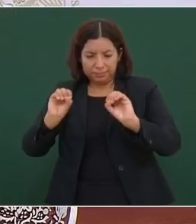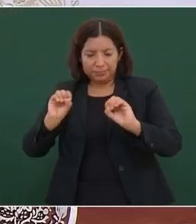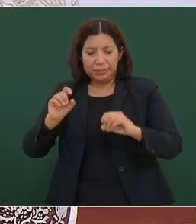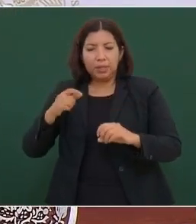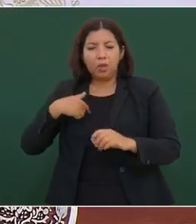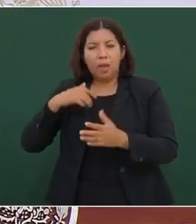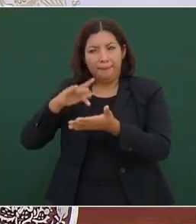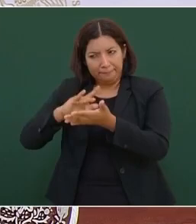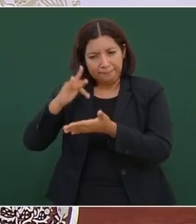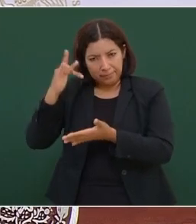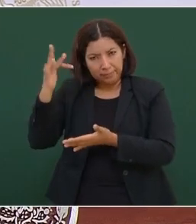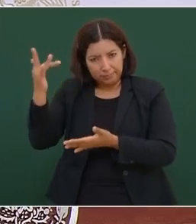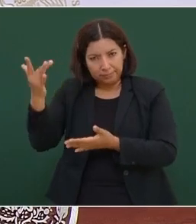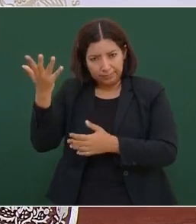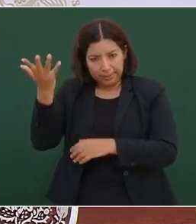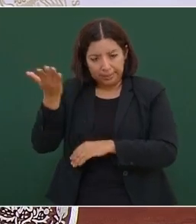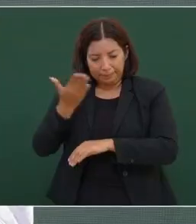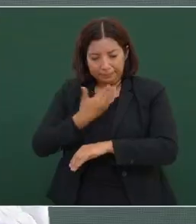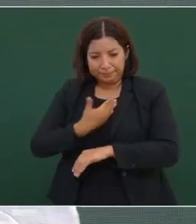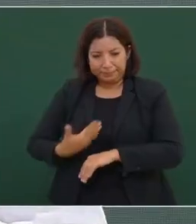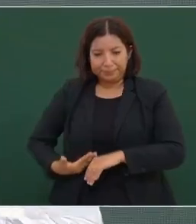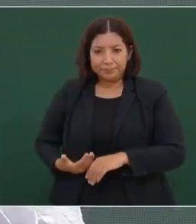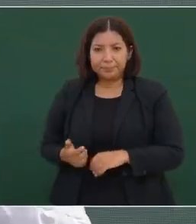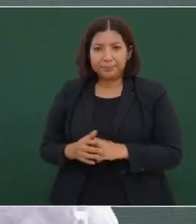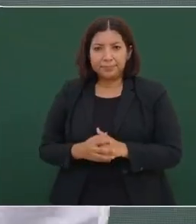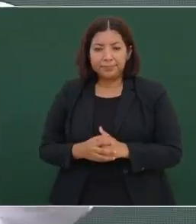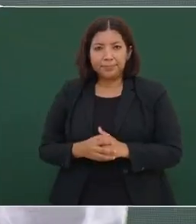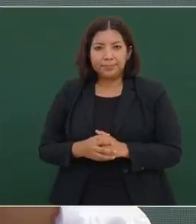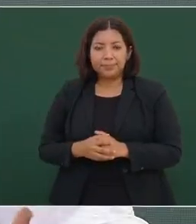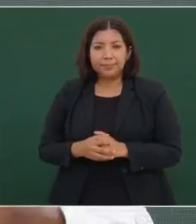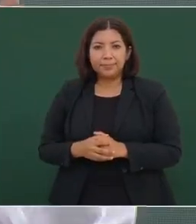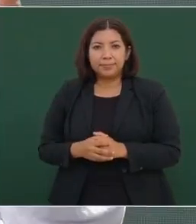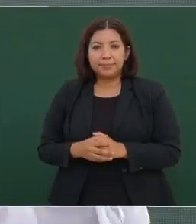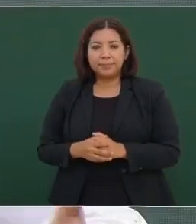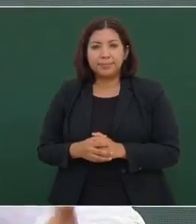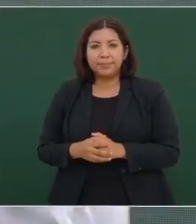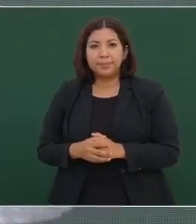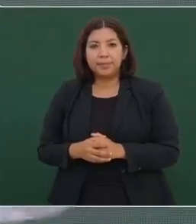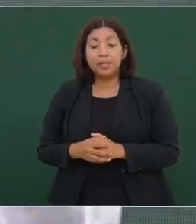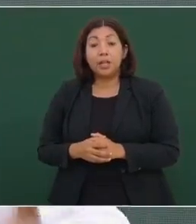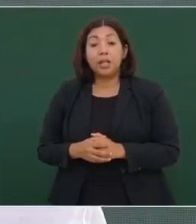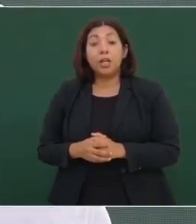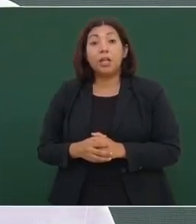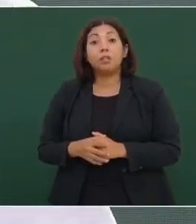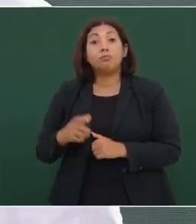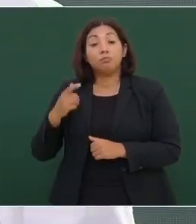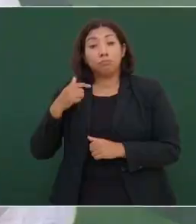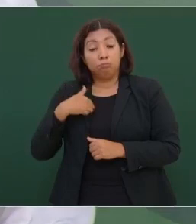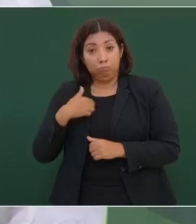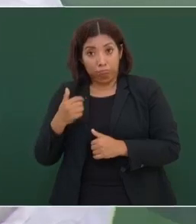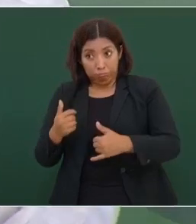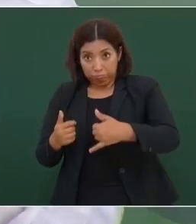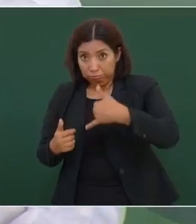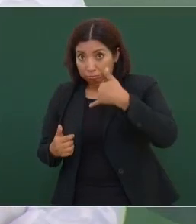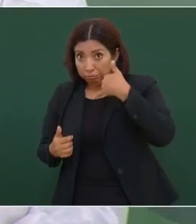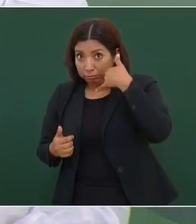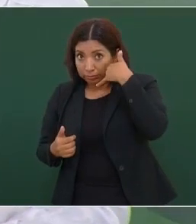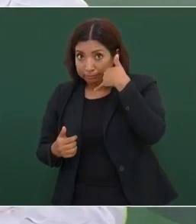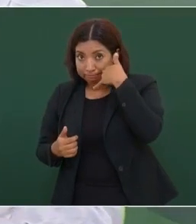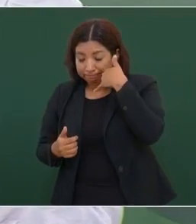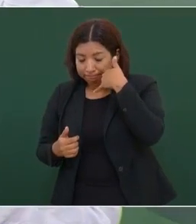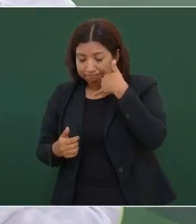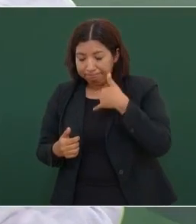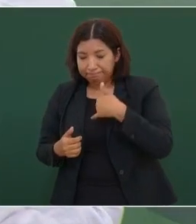entonces yo le pedí en la llamada telefónica de que se iba a ver muy